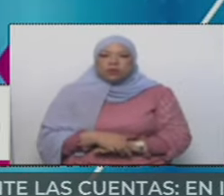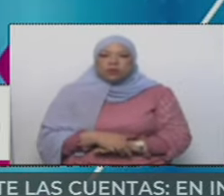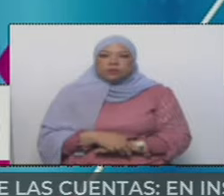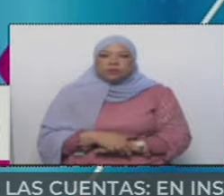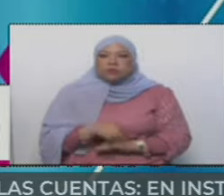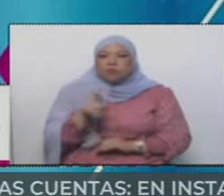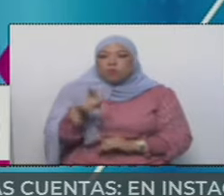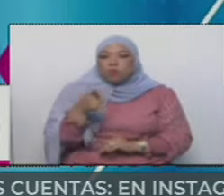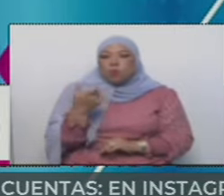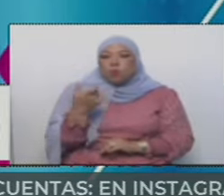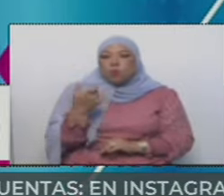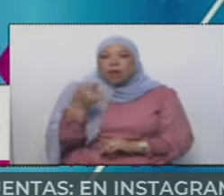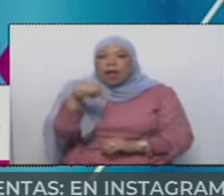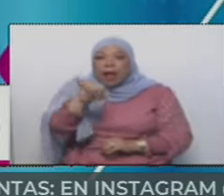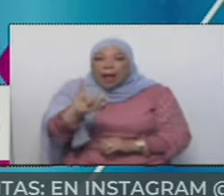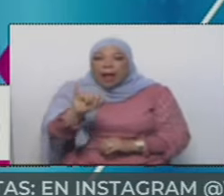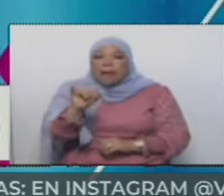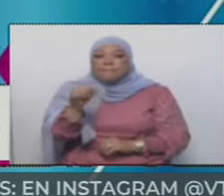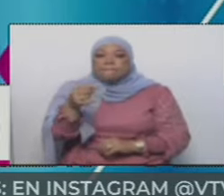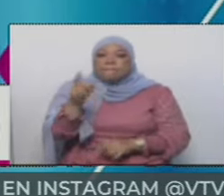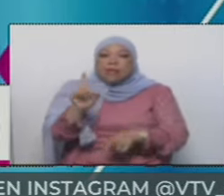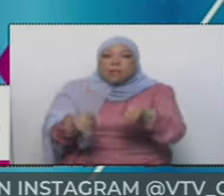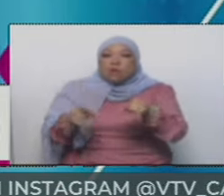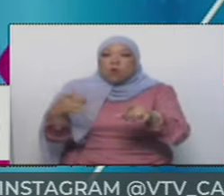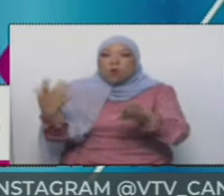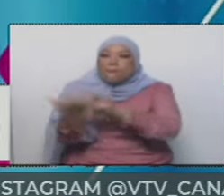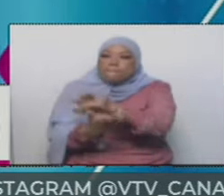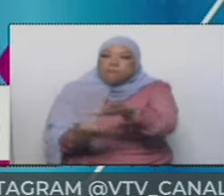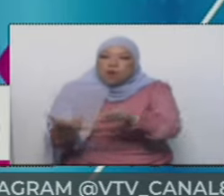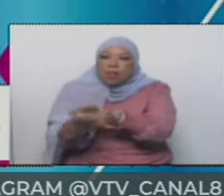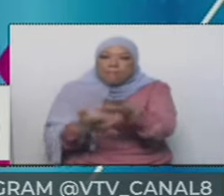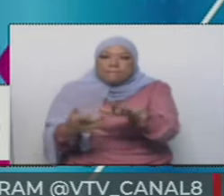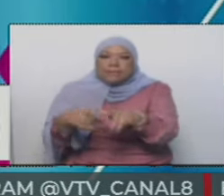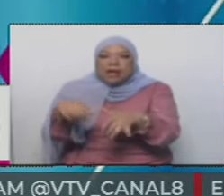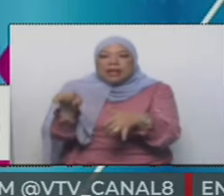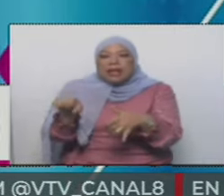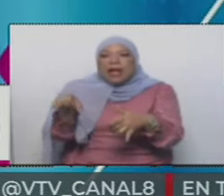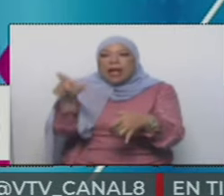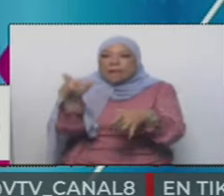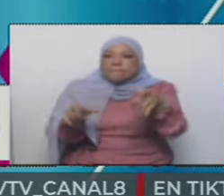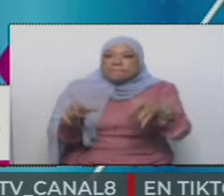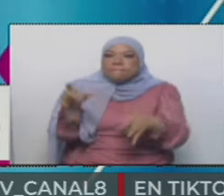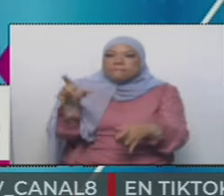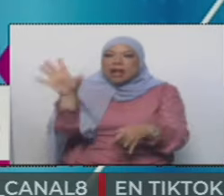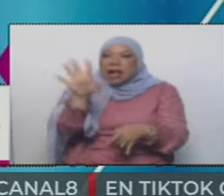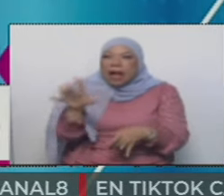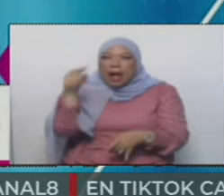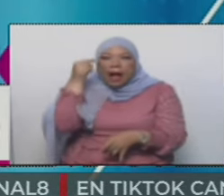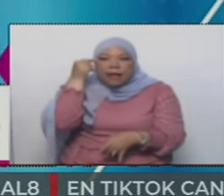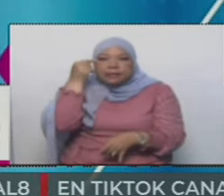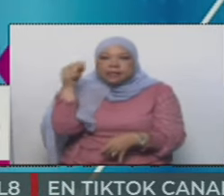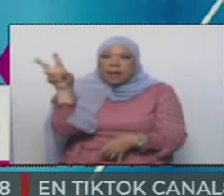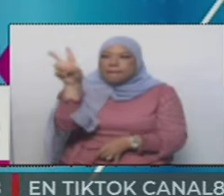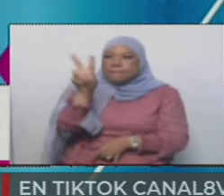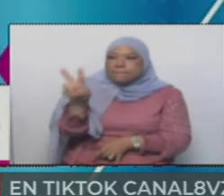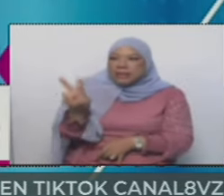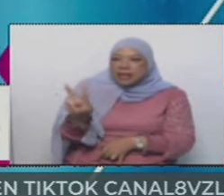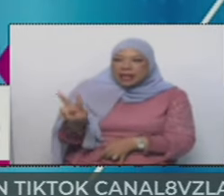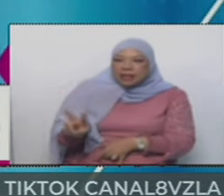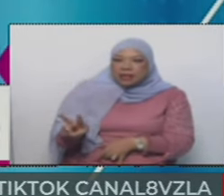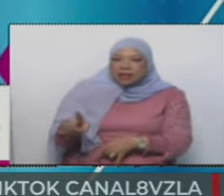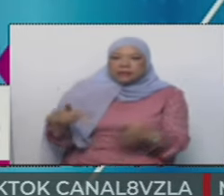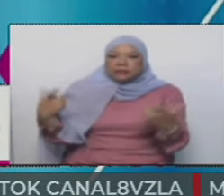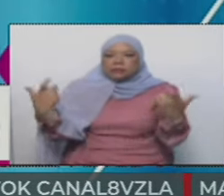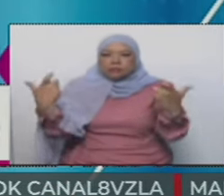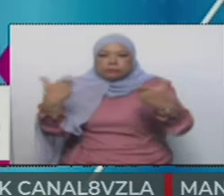que de poco se habla ahora. Los bombardeos de Vietnam, el asesinato de familias